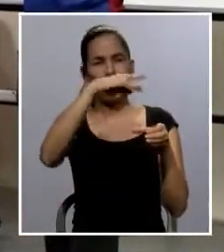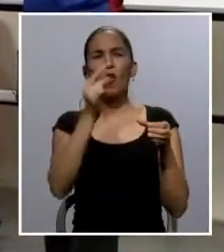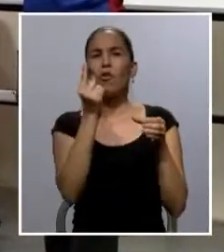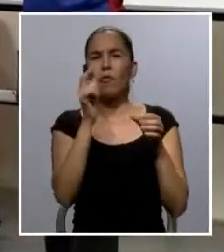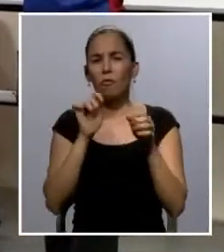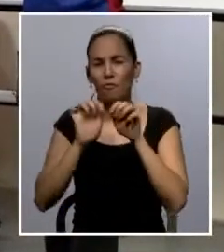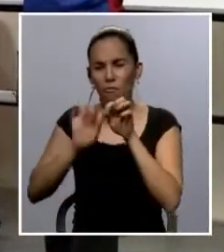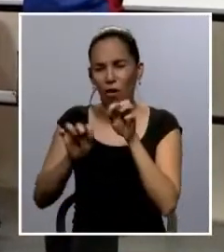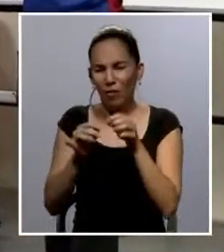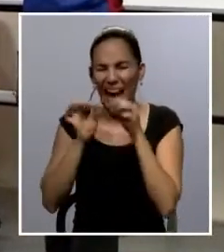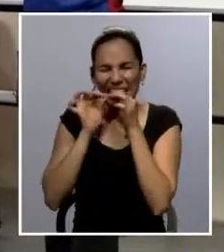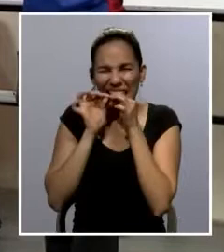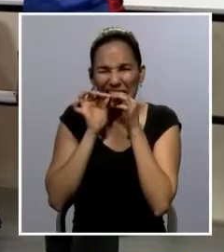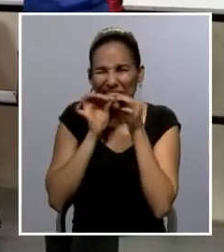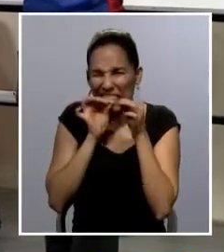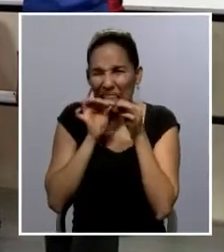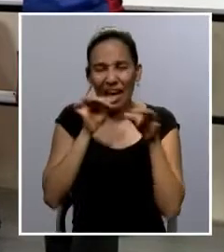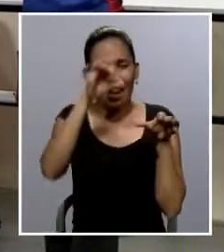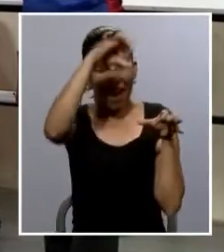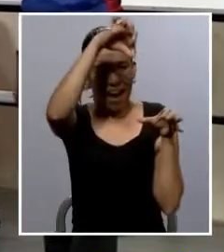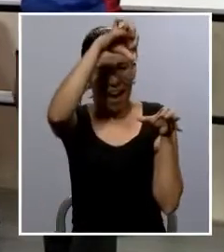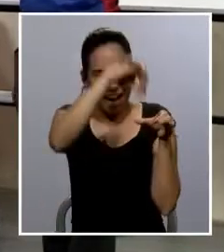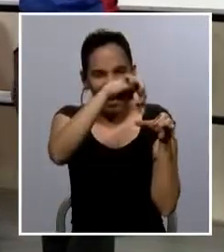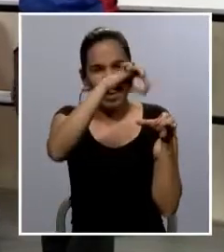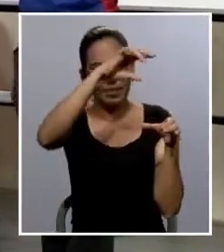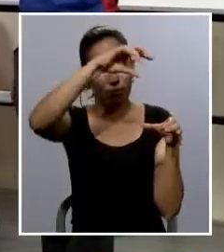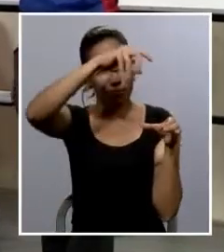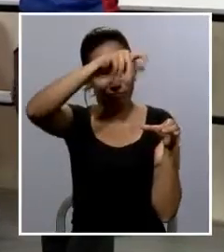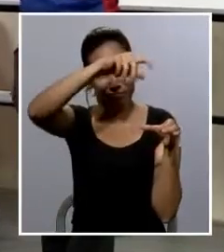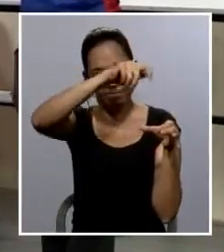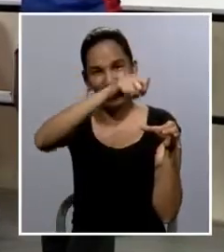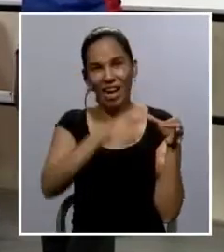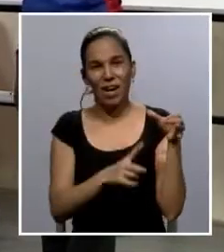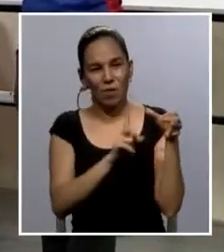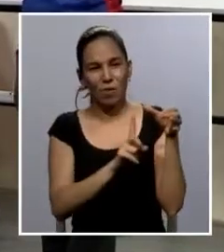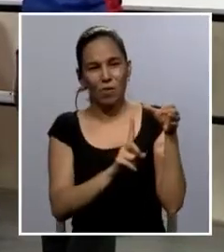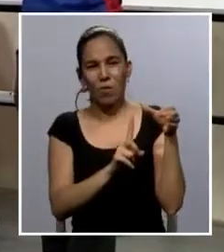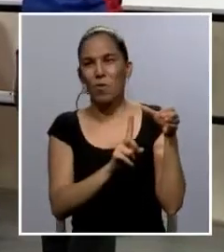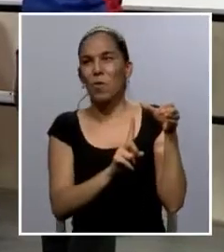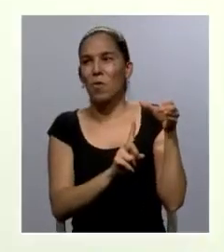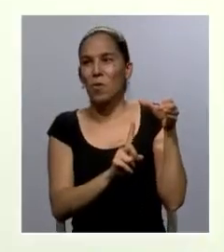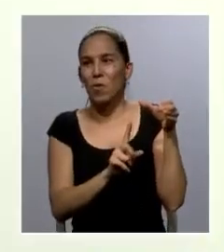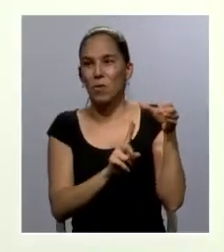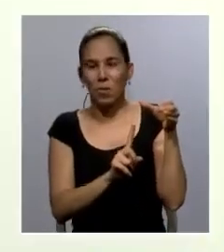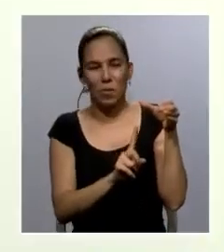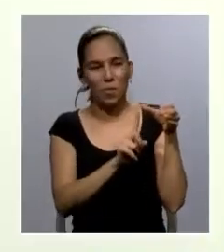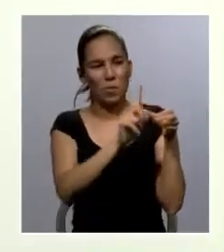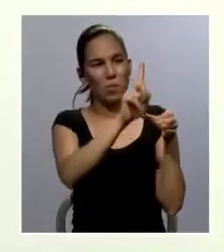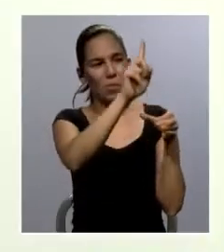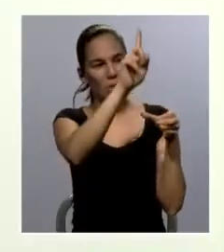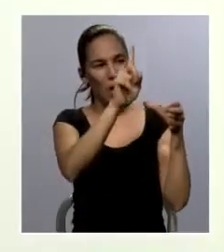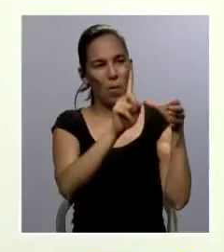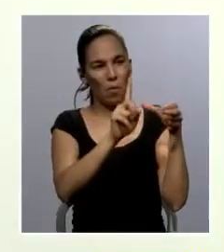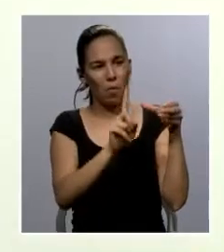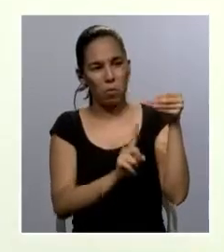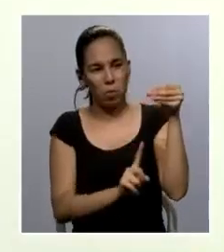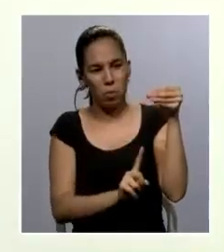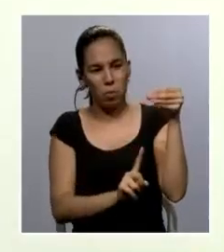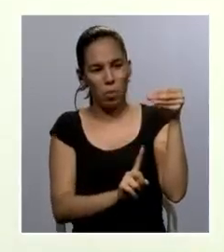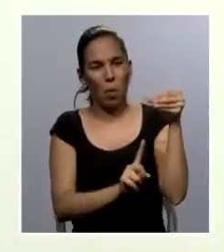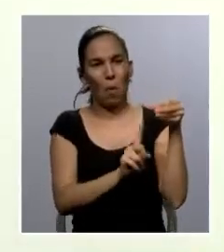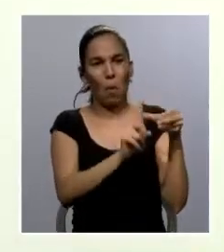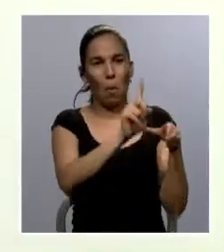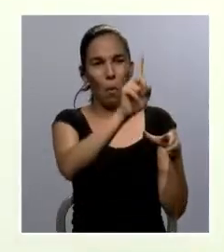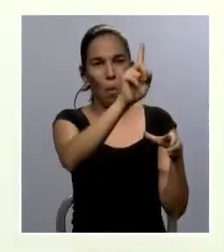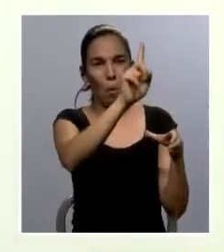fósforo. Bien, ¿lo mastican con poquito? Bien majado para que se rompan las cápsulas de aire y entonces luego hacen el experimento.